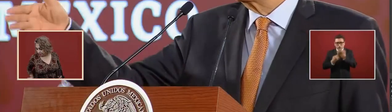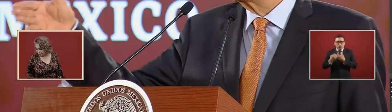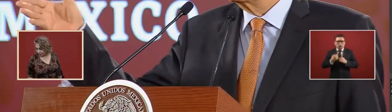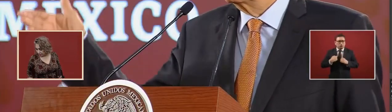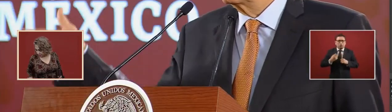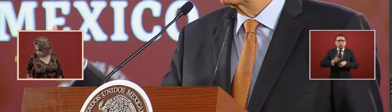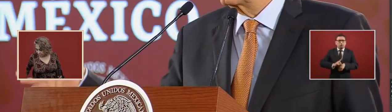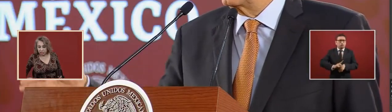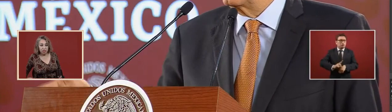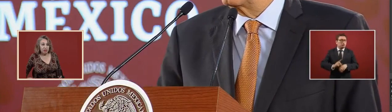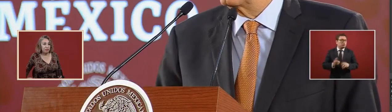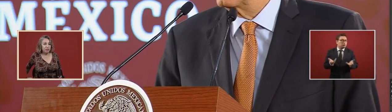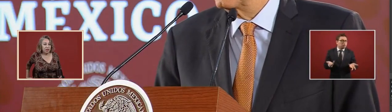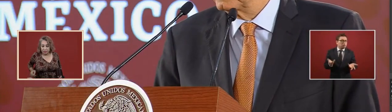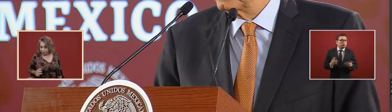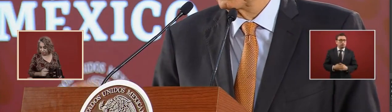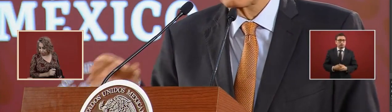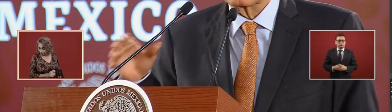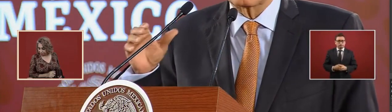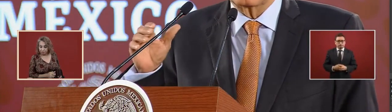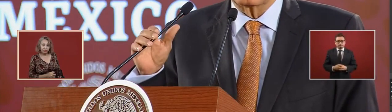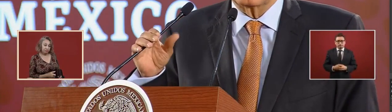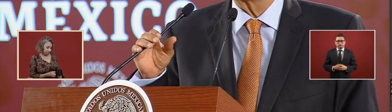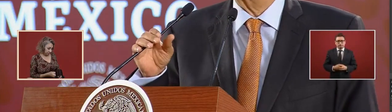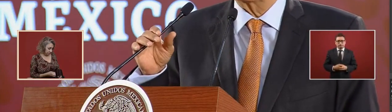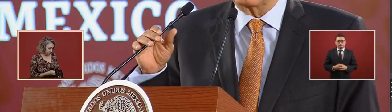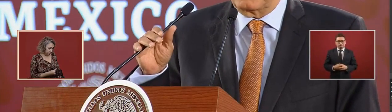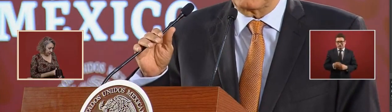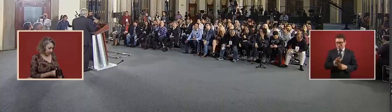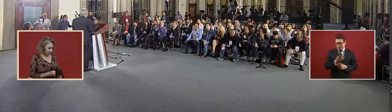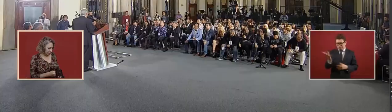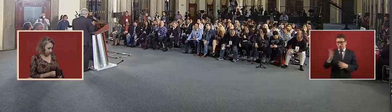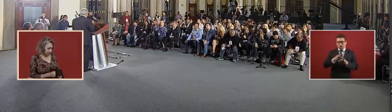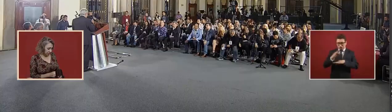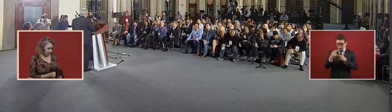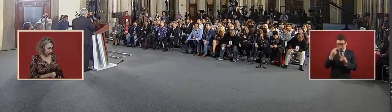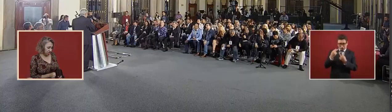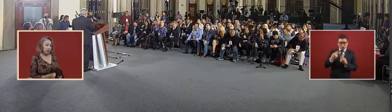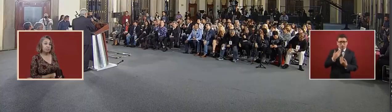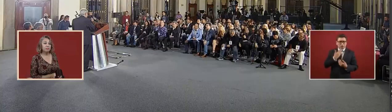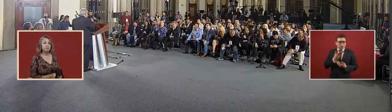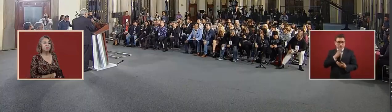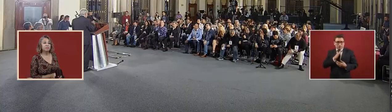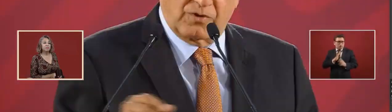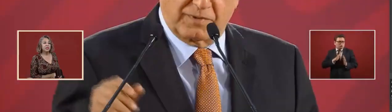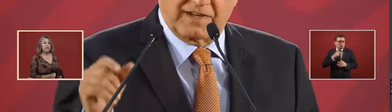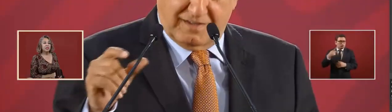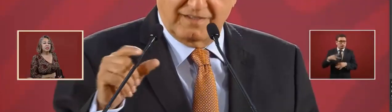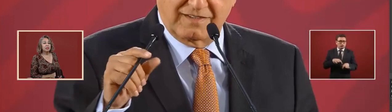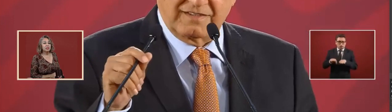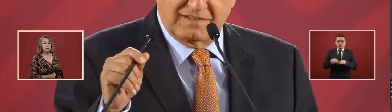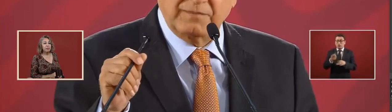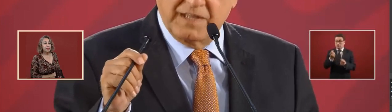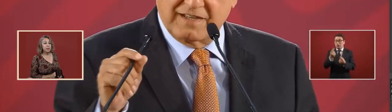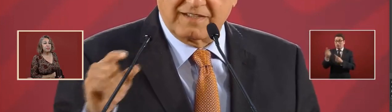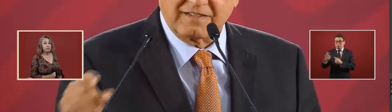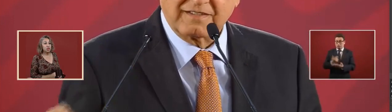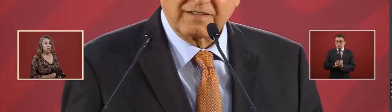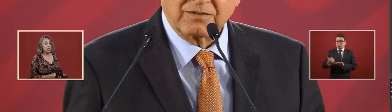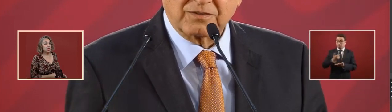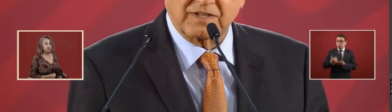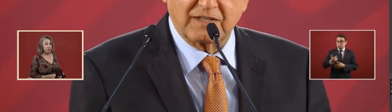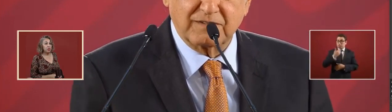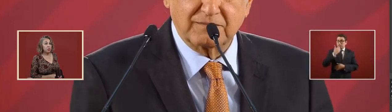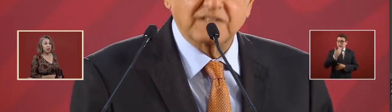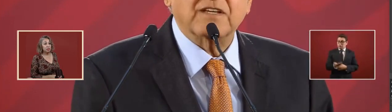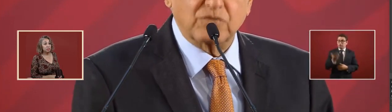Entonces, so therefore, hagan su trabajo. Let them do their job. Algunos cobran, ¿eh? Some of them bien. Even